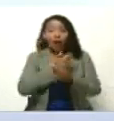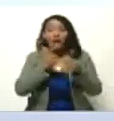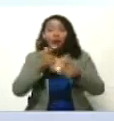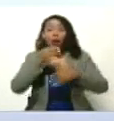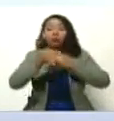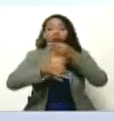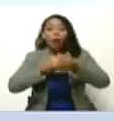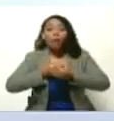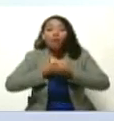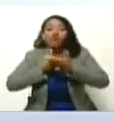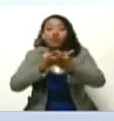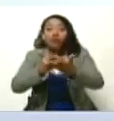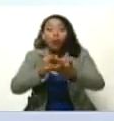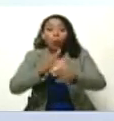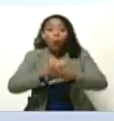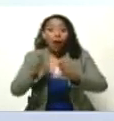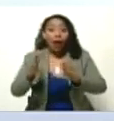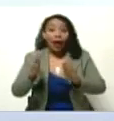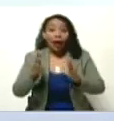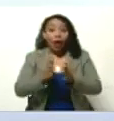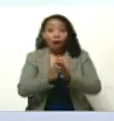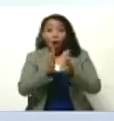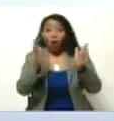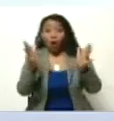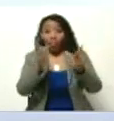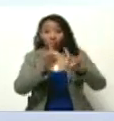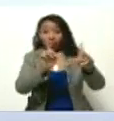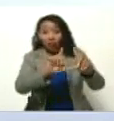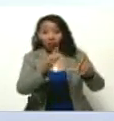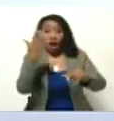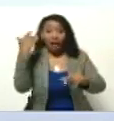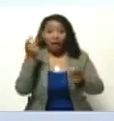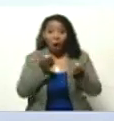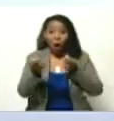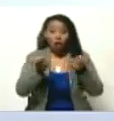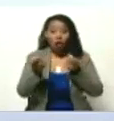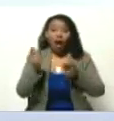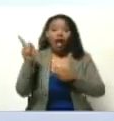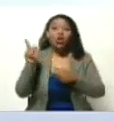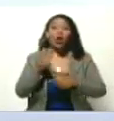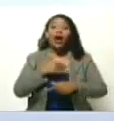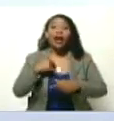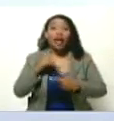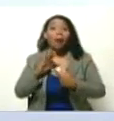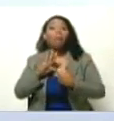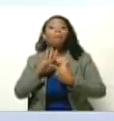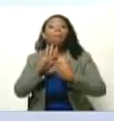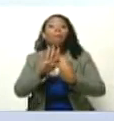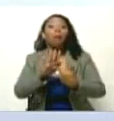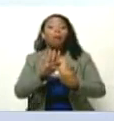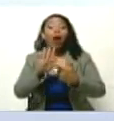los grandes medios eran los que controlaban todo y te sacaban si ellos querían,